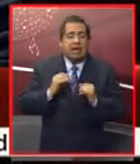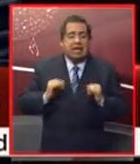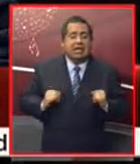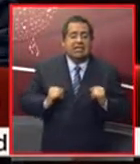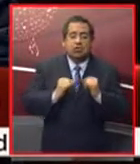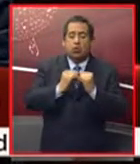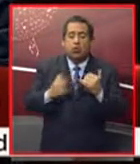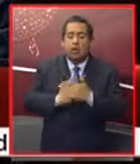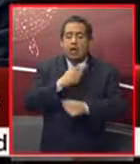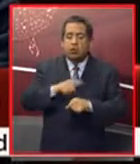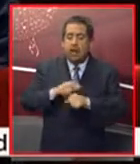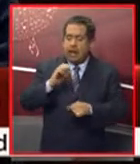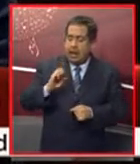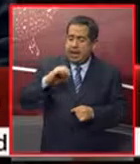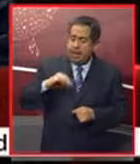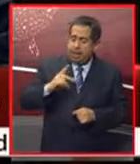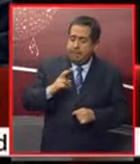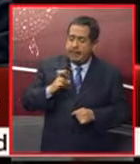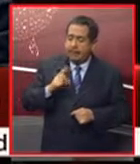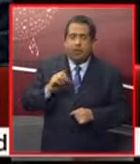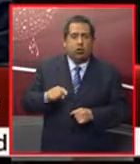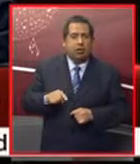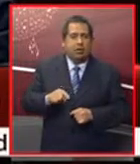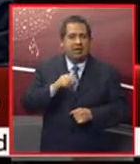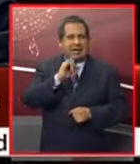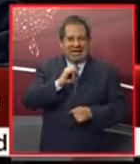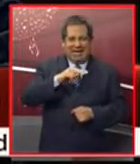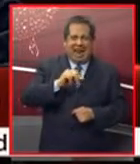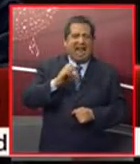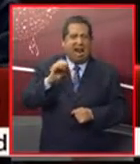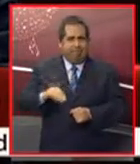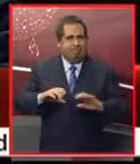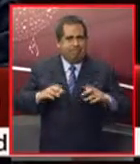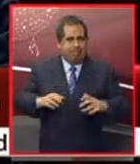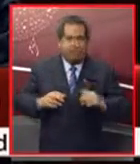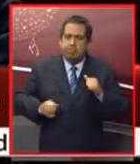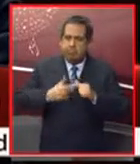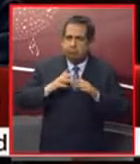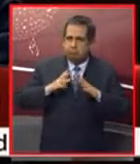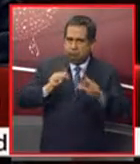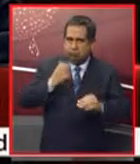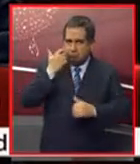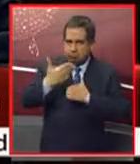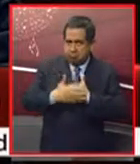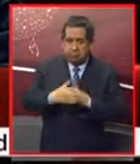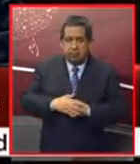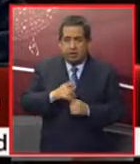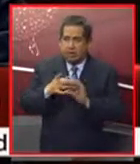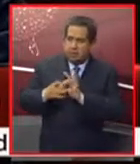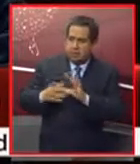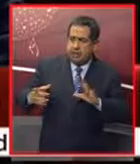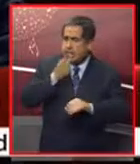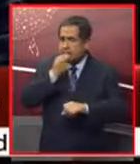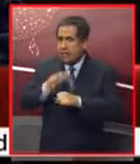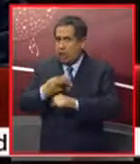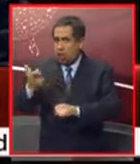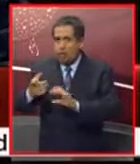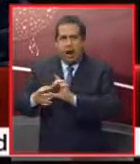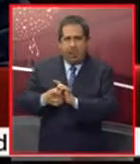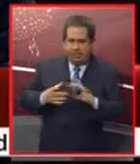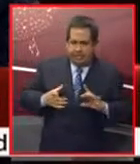Emprendedor. El INADEM es un órgano administrativo desconcentrado de la Secretaría de Economía que tiene